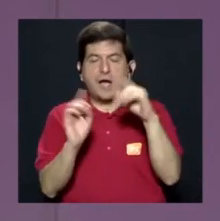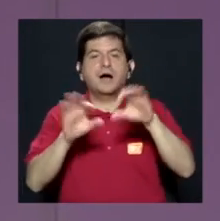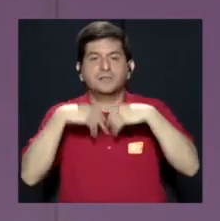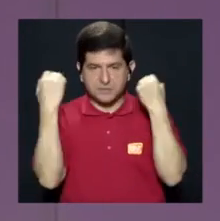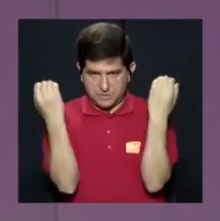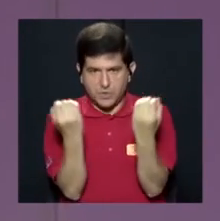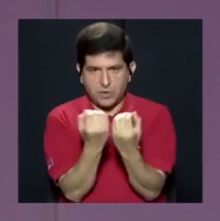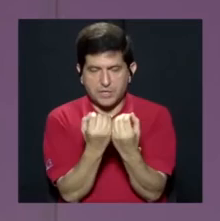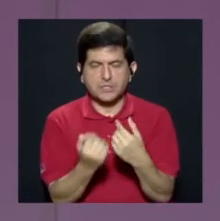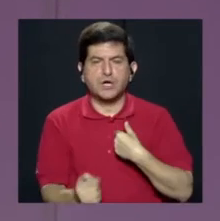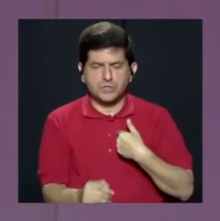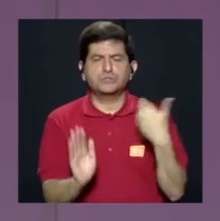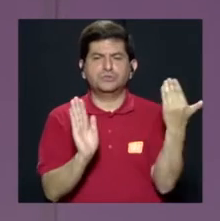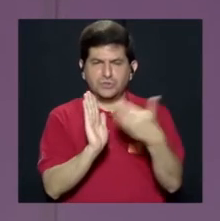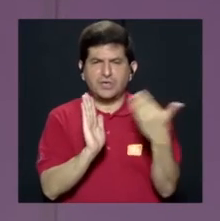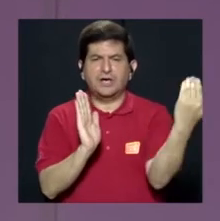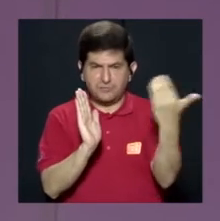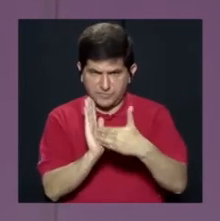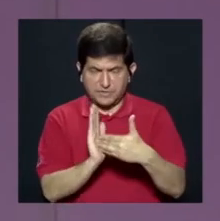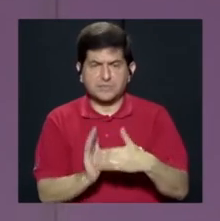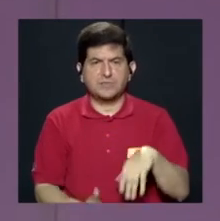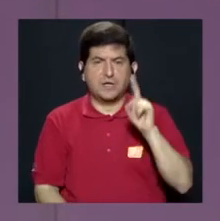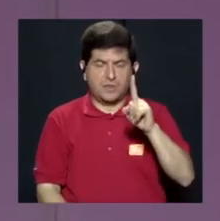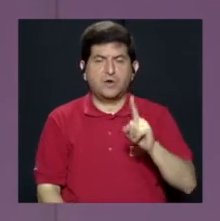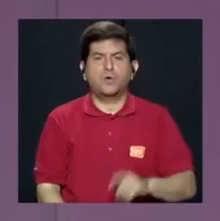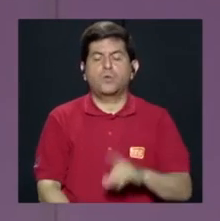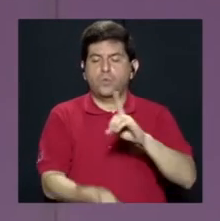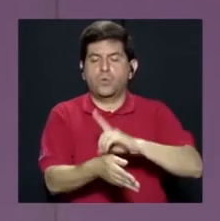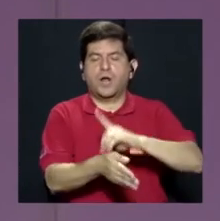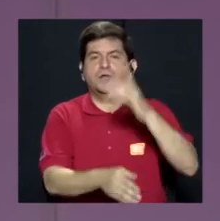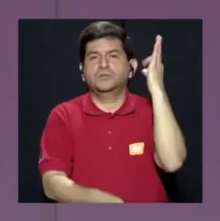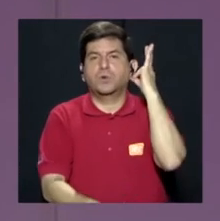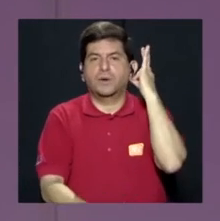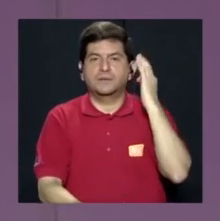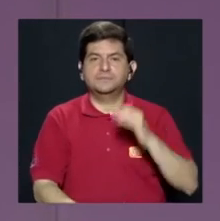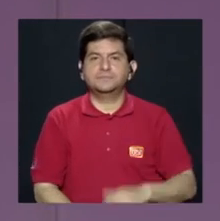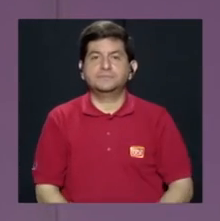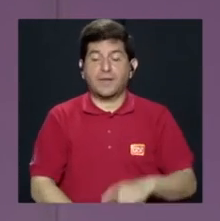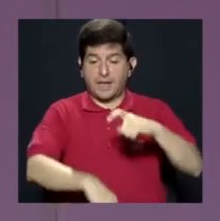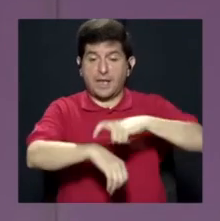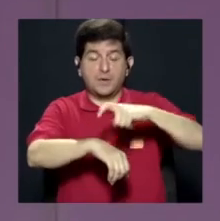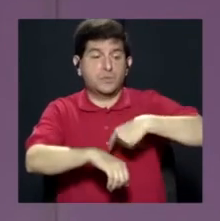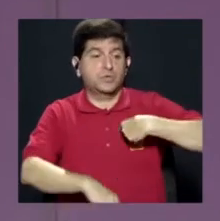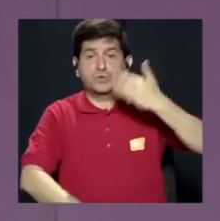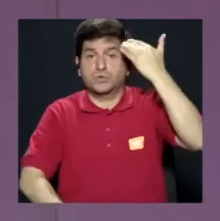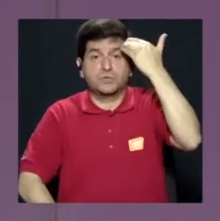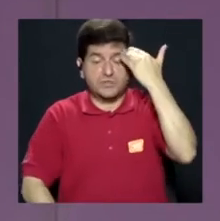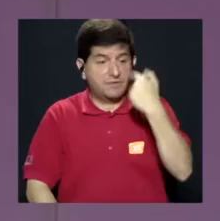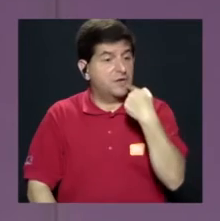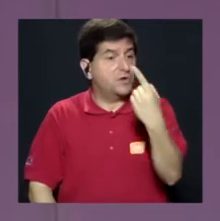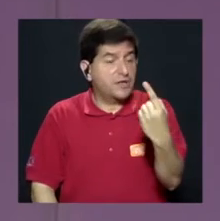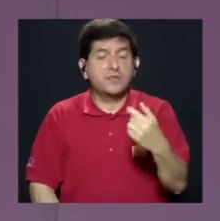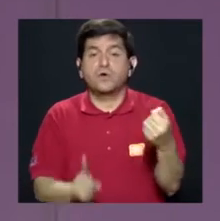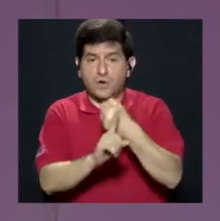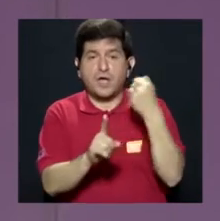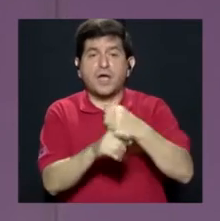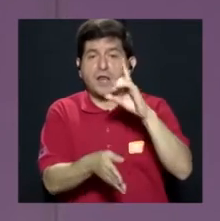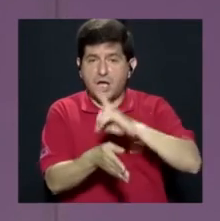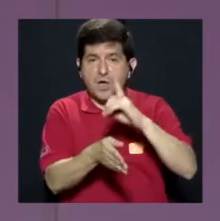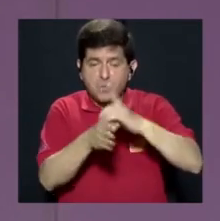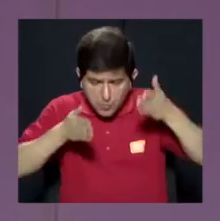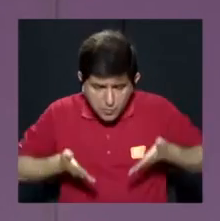organización. Fui violentada por una doctora. En el momento yo no sabía que lo que ella me hizo fue violencia obstétrica.